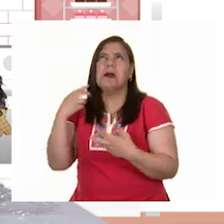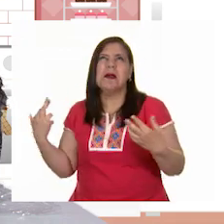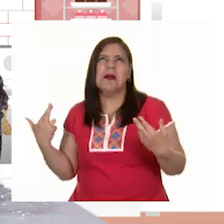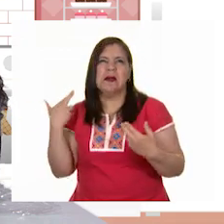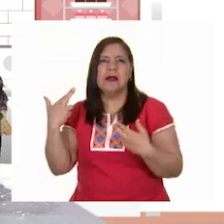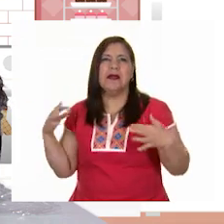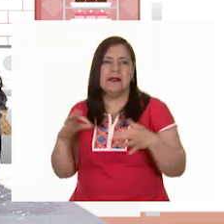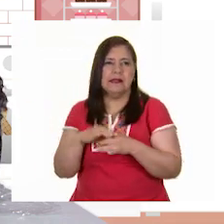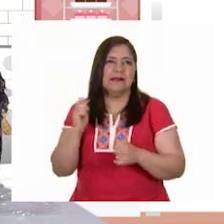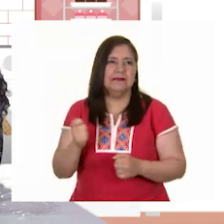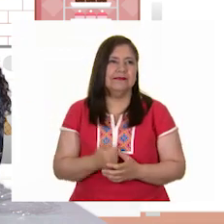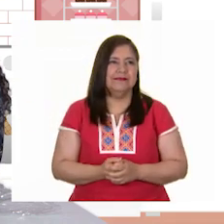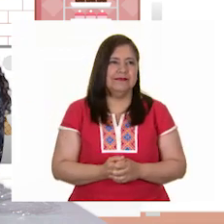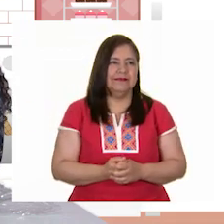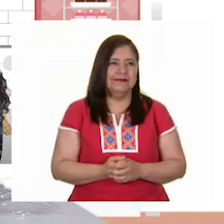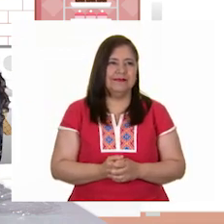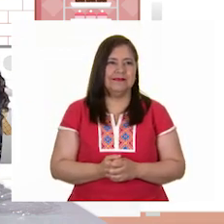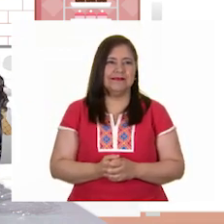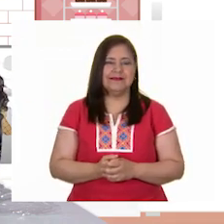dos, tres.